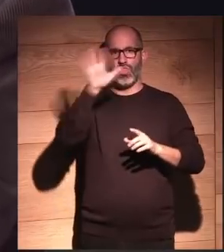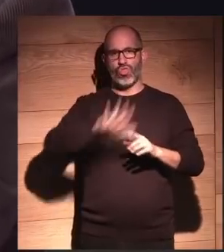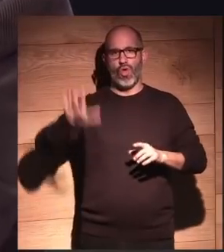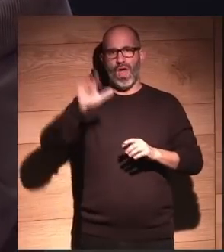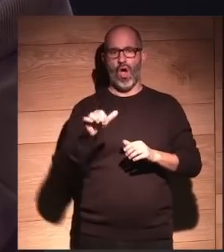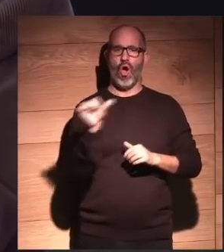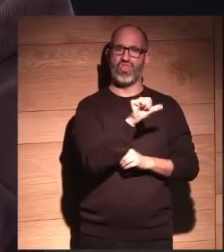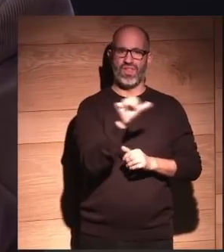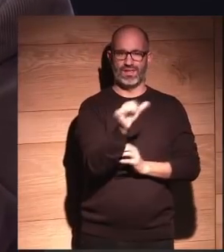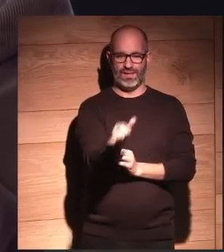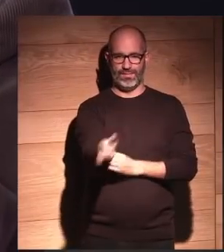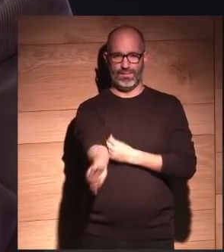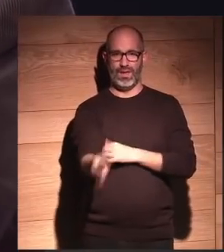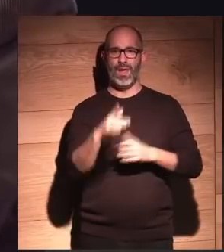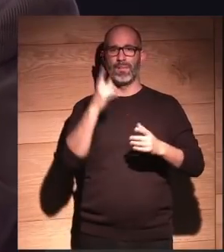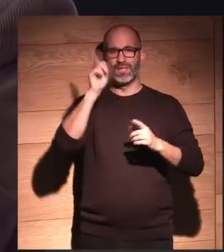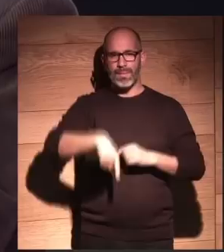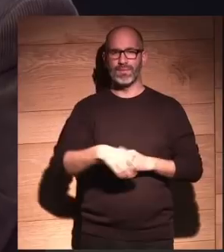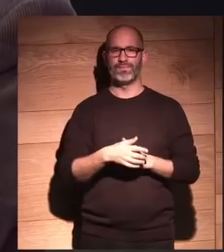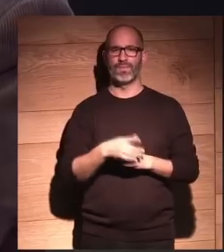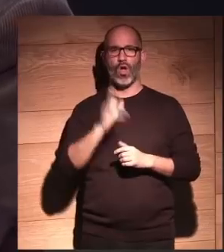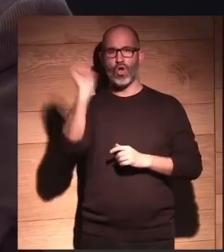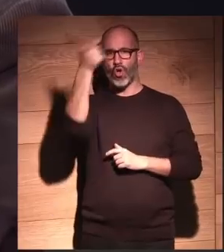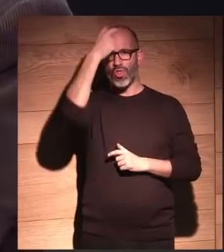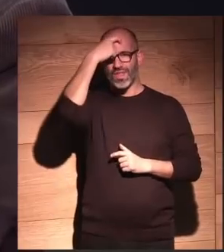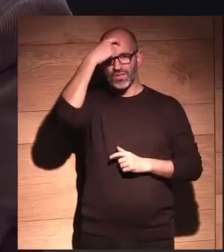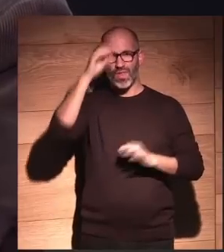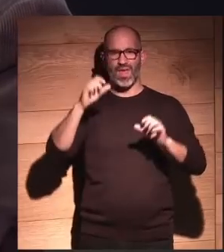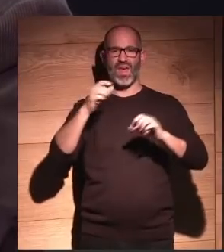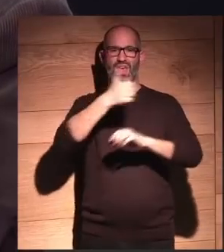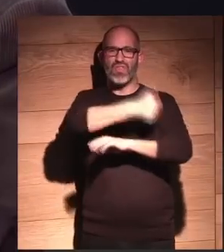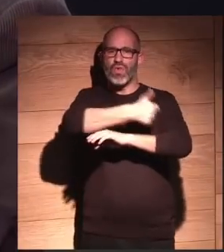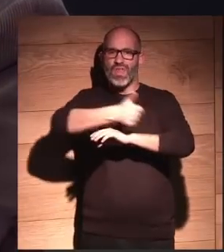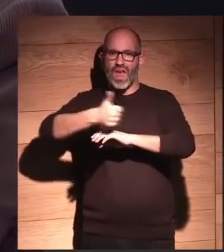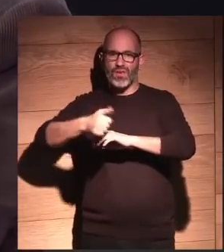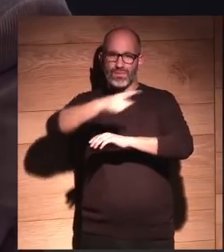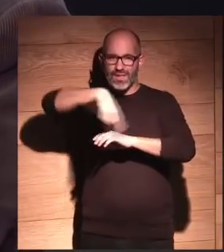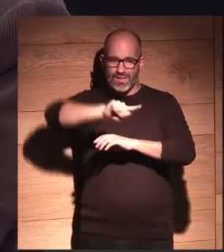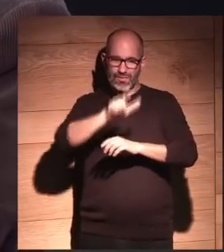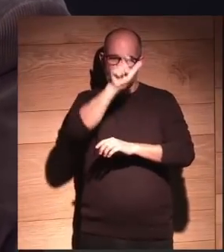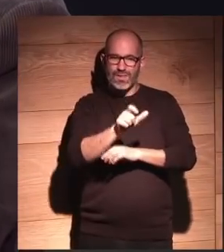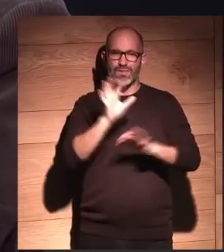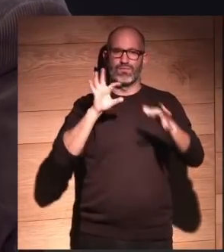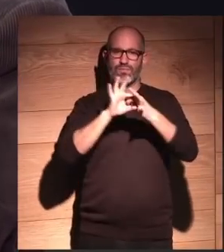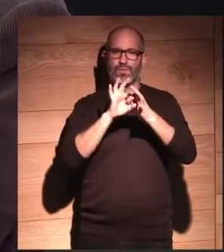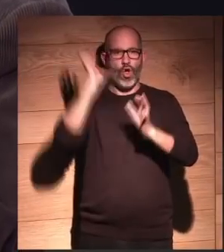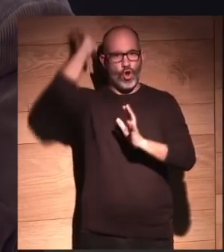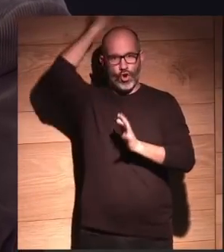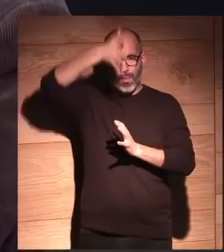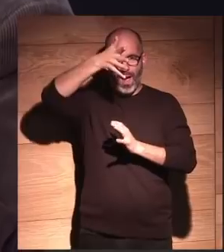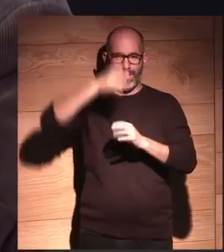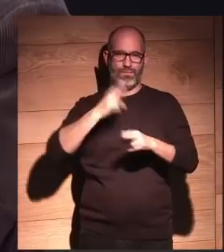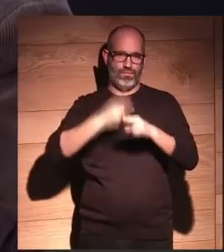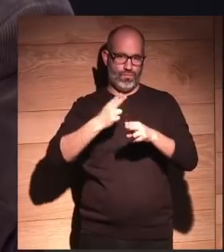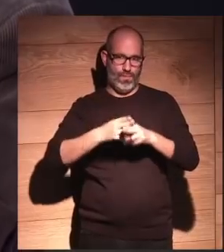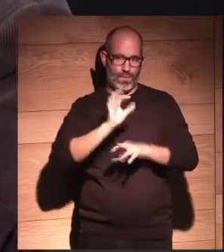Occidente. Pero luego hay lo siguiente, el concepto de ciudadano es un concepto específicamente romano. De manera que el